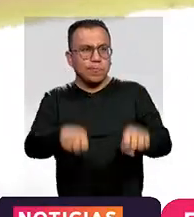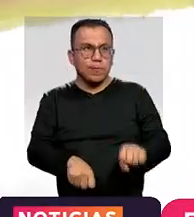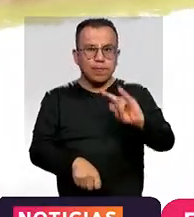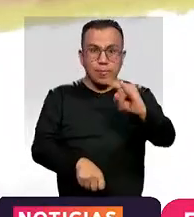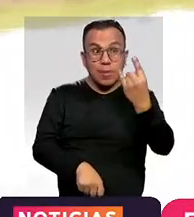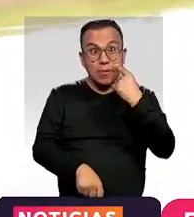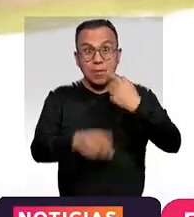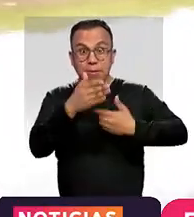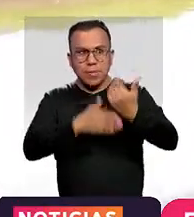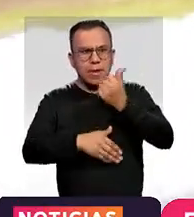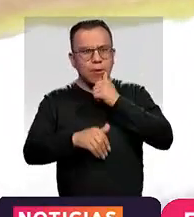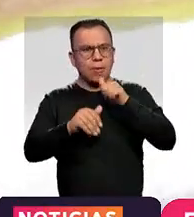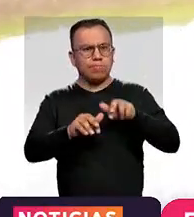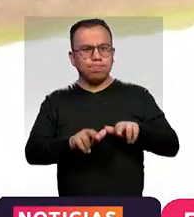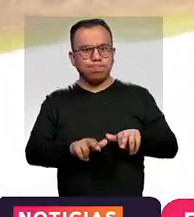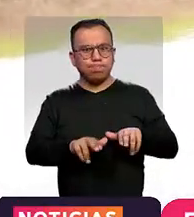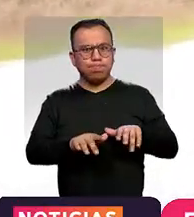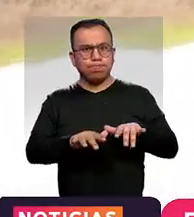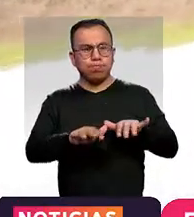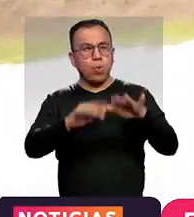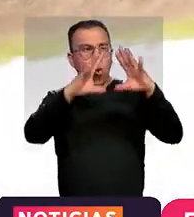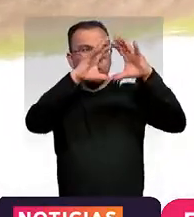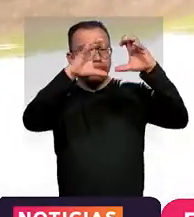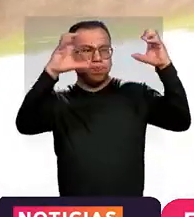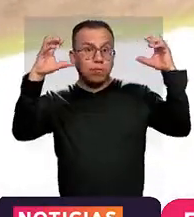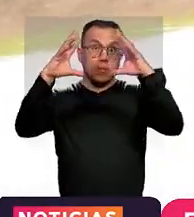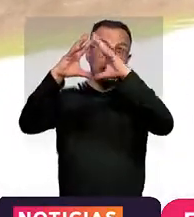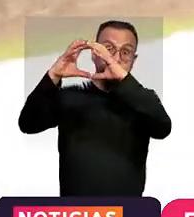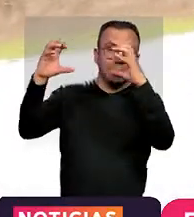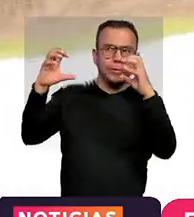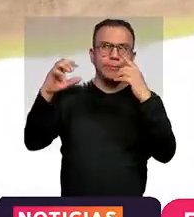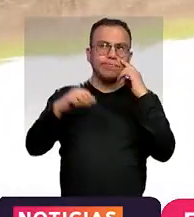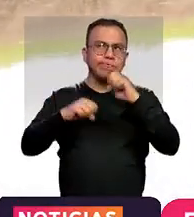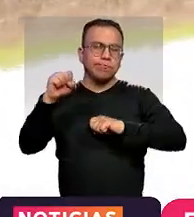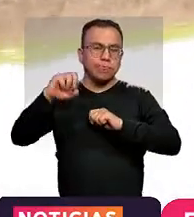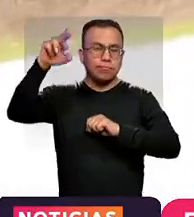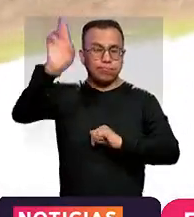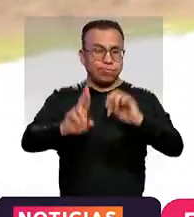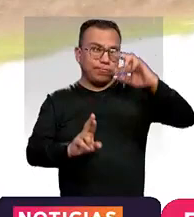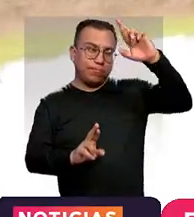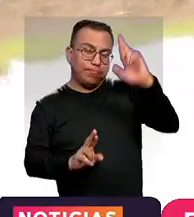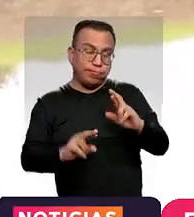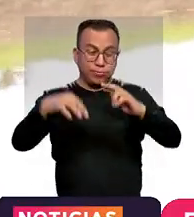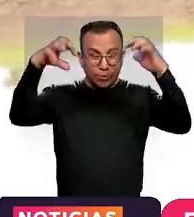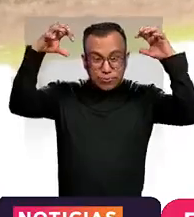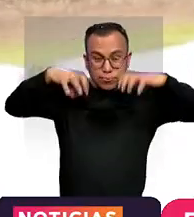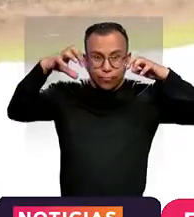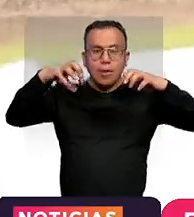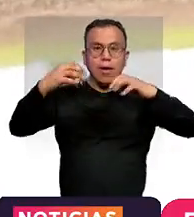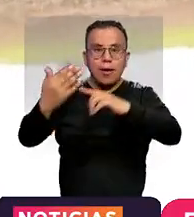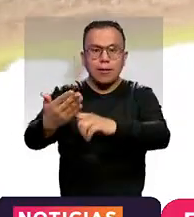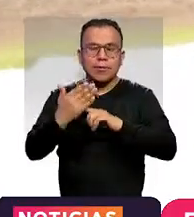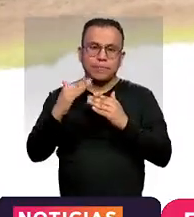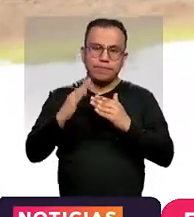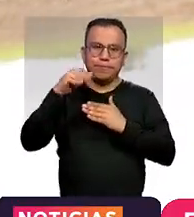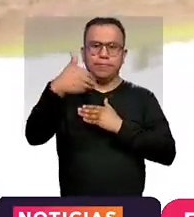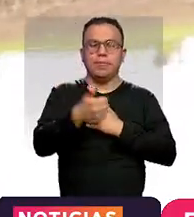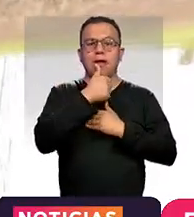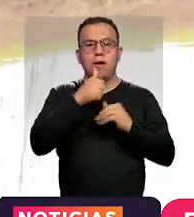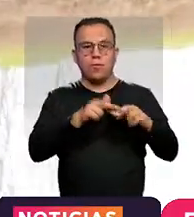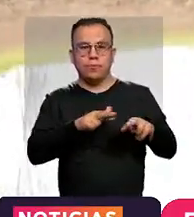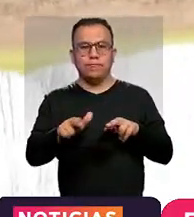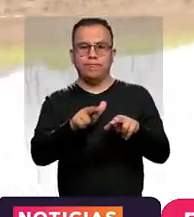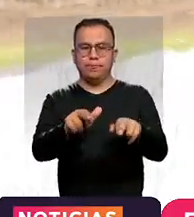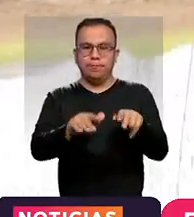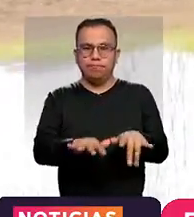momentos que empiezan a crecer esas nubes oscuras que nos pueden generar tormentas y lluvias muy fuertes y que se ven reflejadas luego en los crecimientos de los